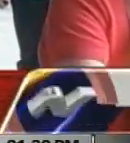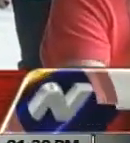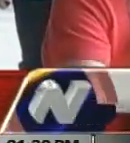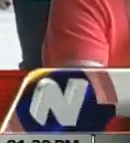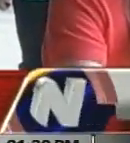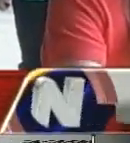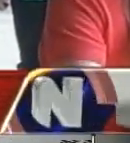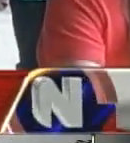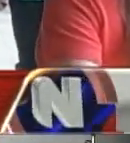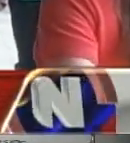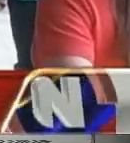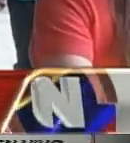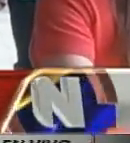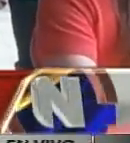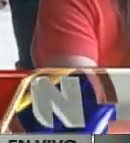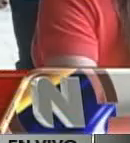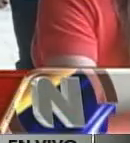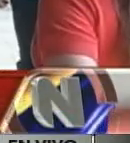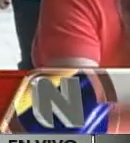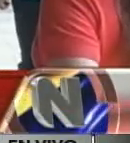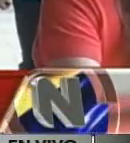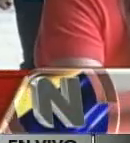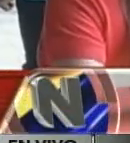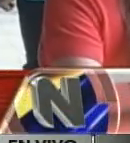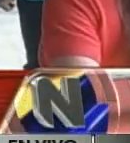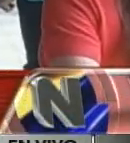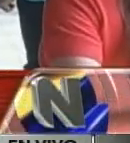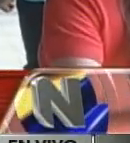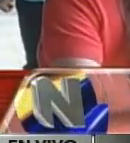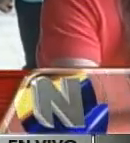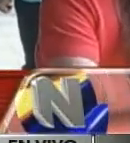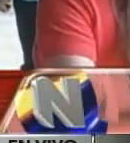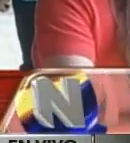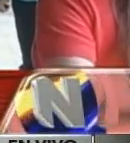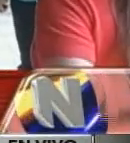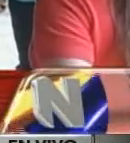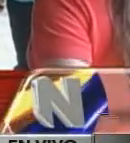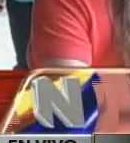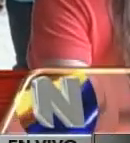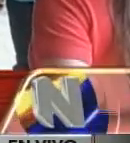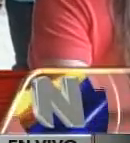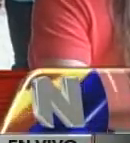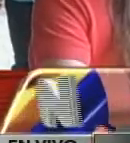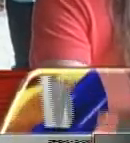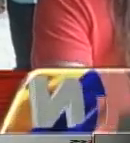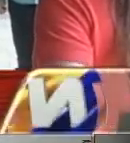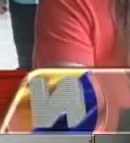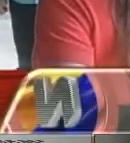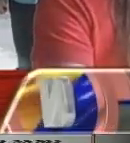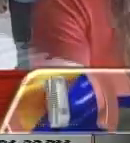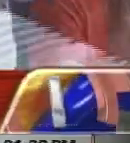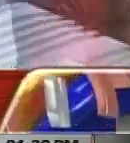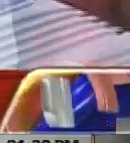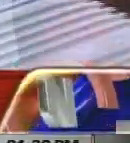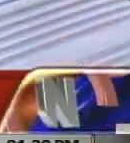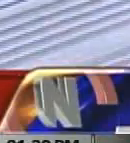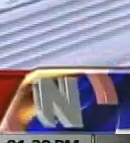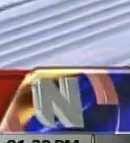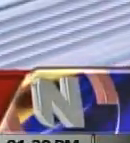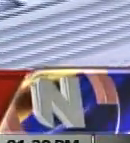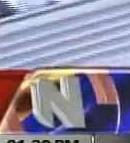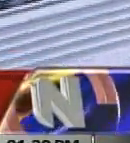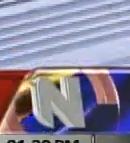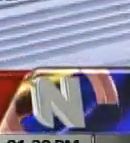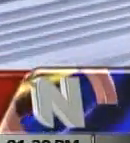puede terminar en manos de unos bachaqueros. No. O en manos de unas mafias en Cúcuta. Ese producto tiene que ir o a